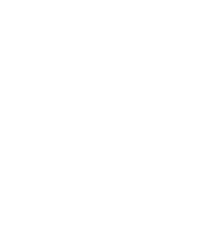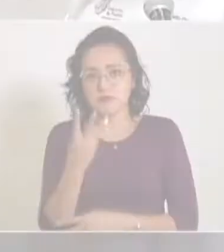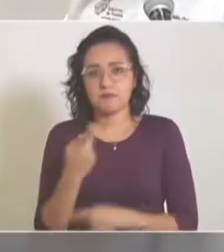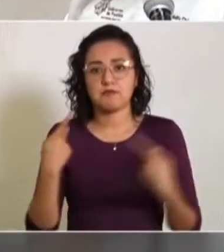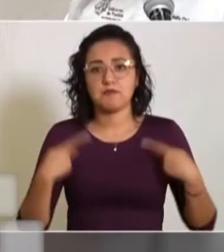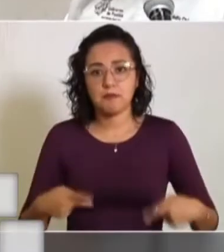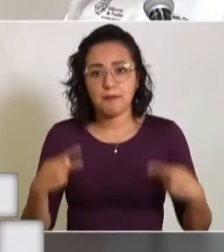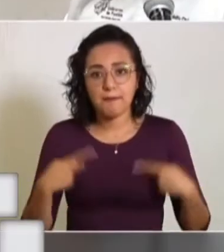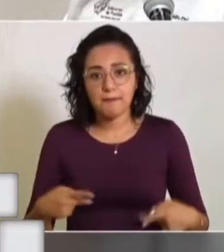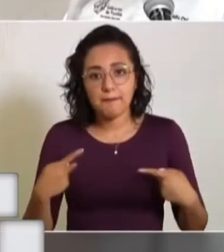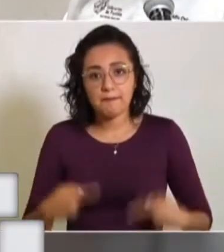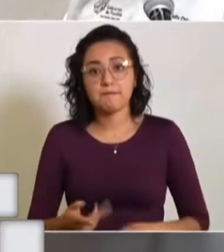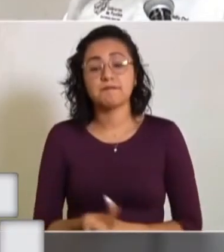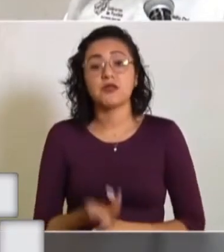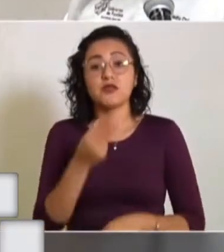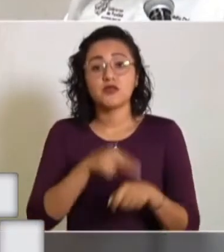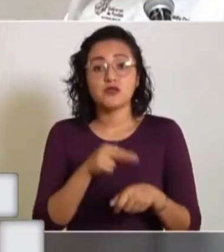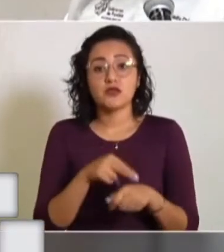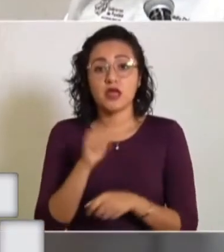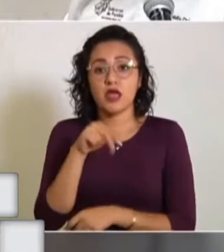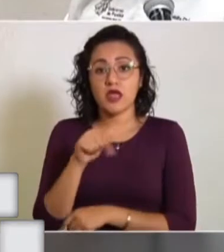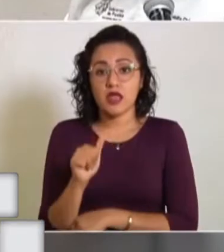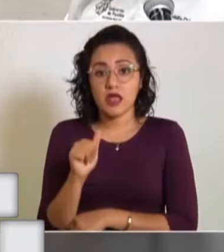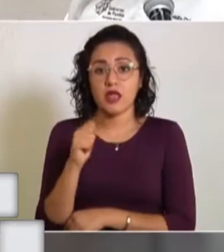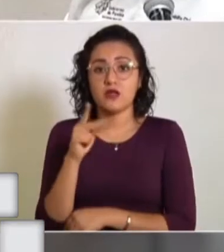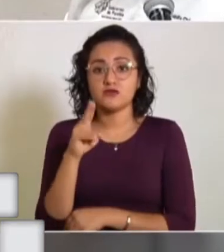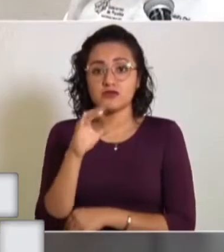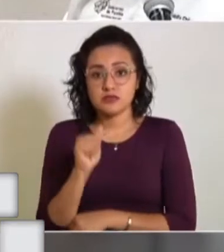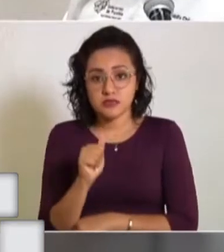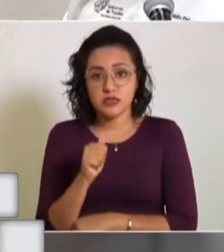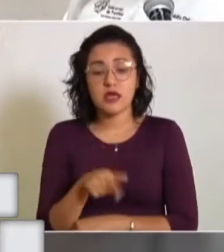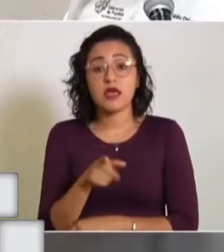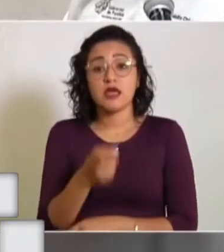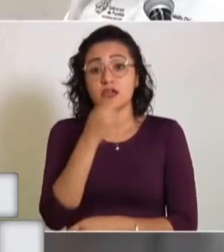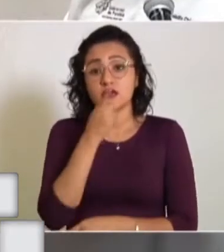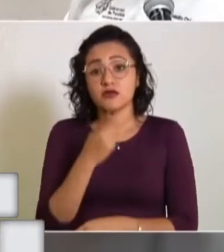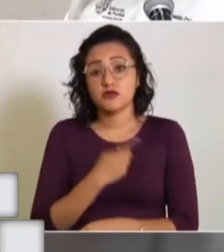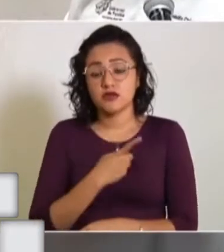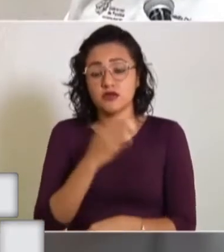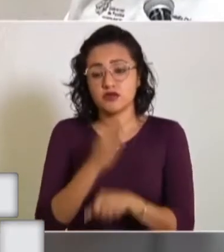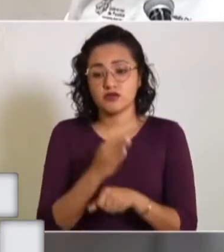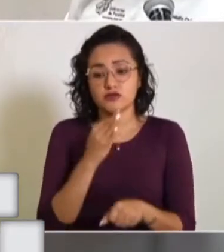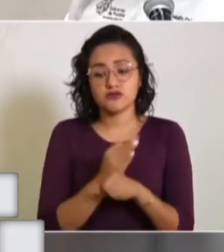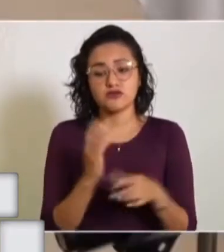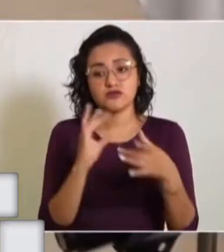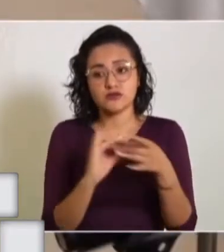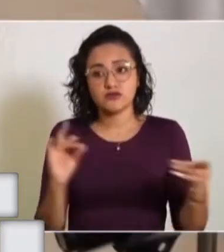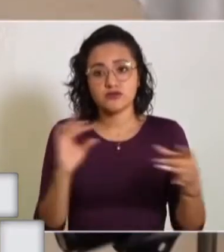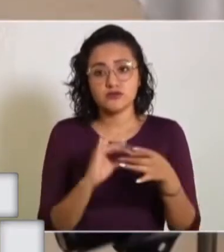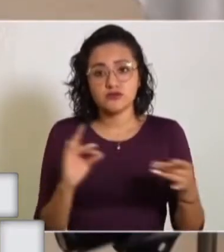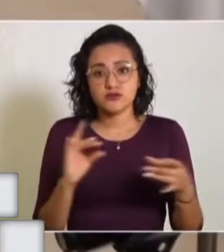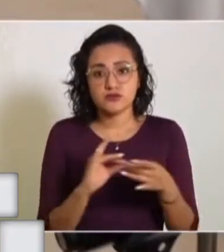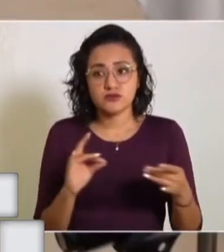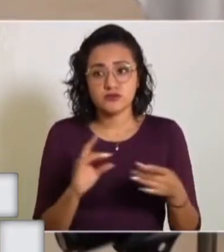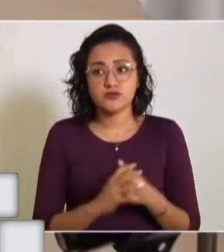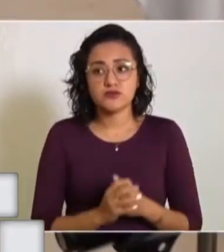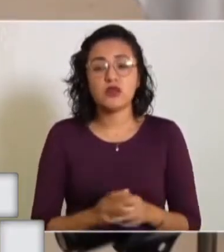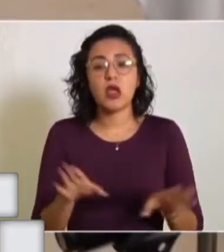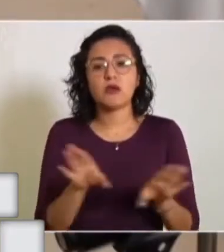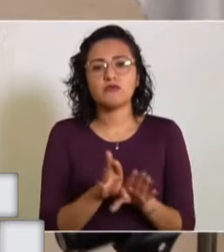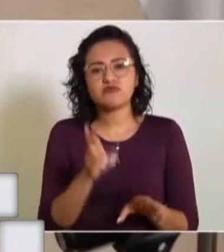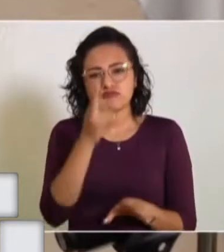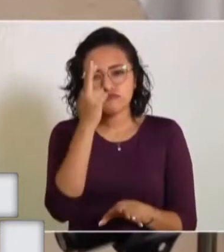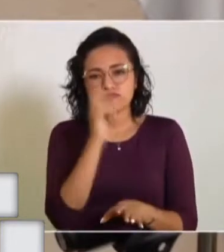la doctora ana lucía hill mayoral nos va a explicar las